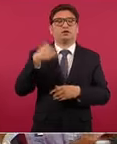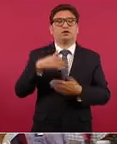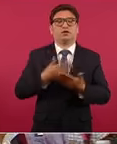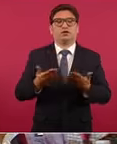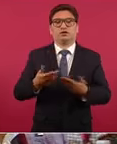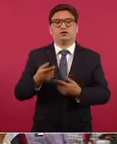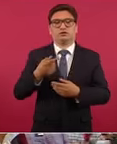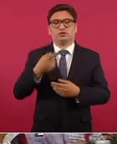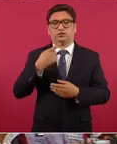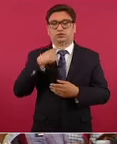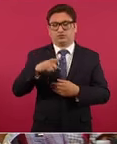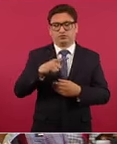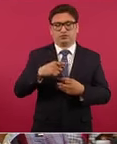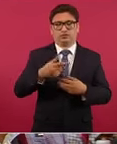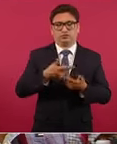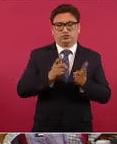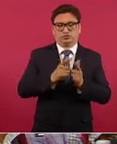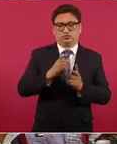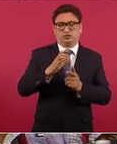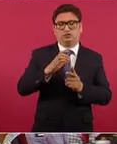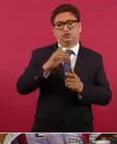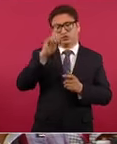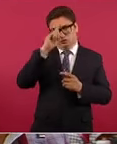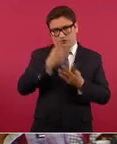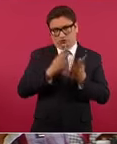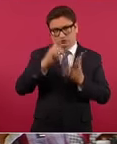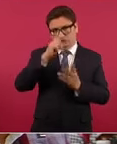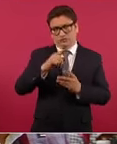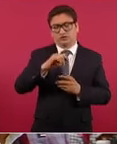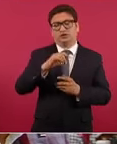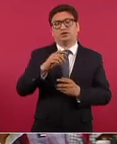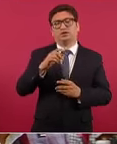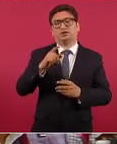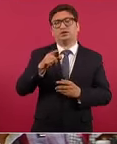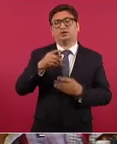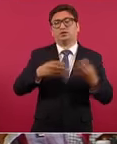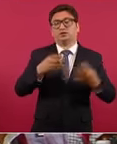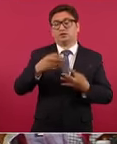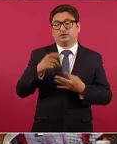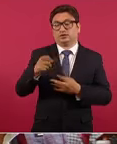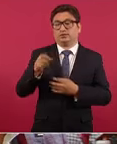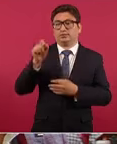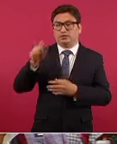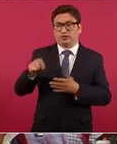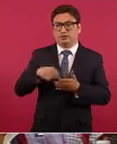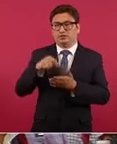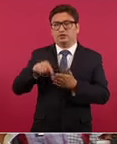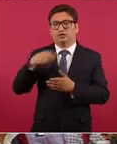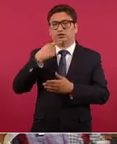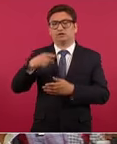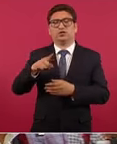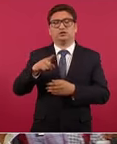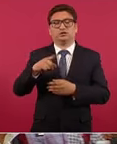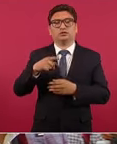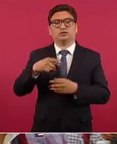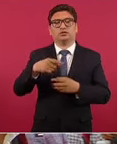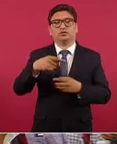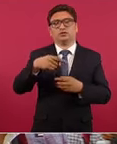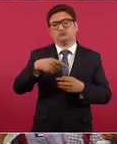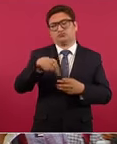la consejería jurídica sobre esa requisa pues bueno la consejería jurídica